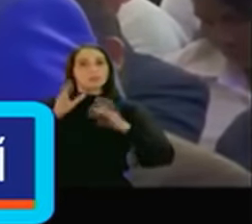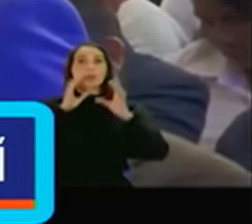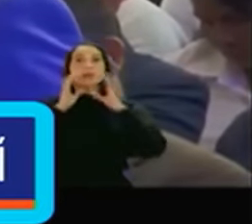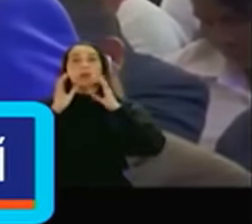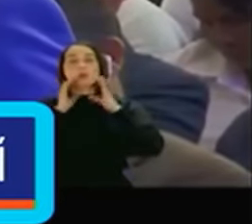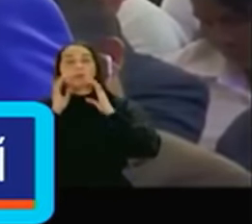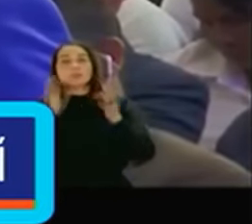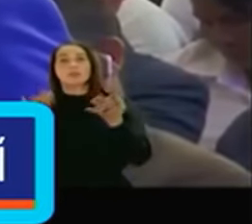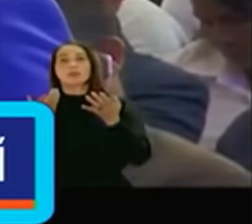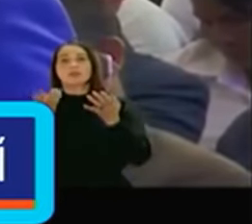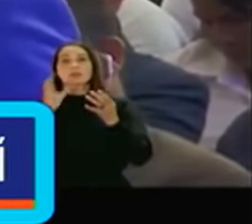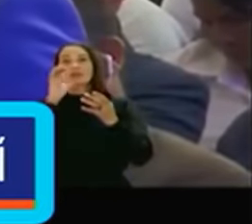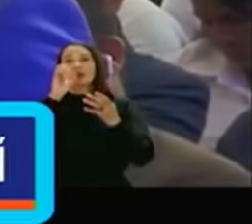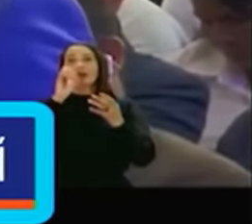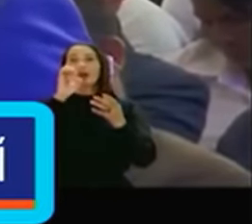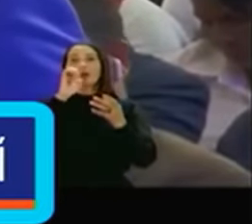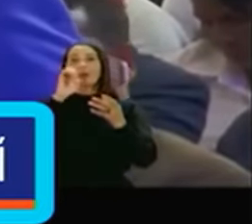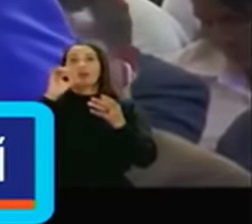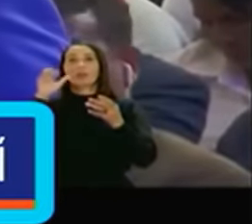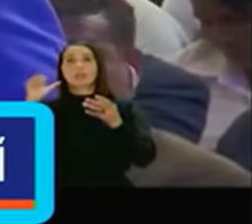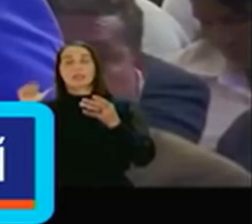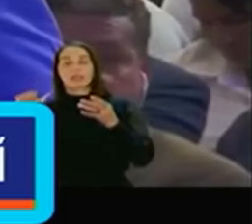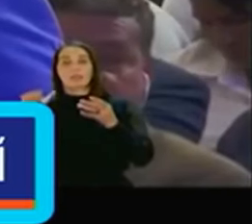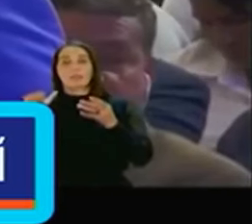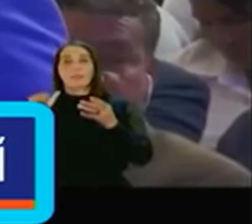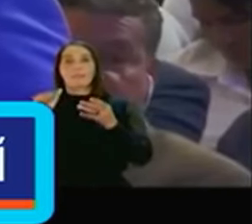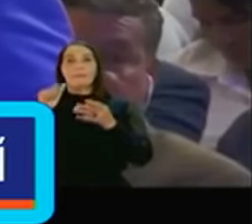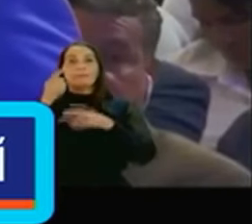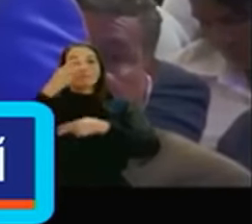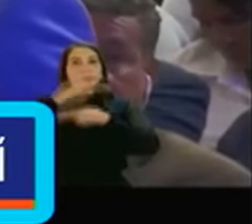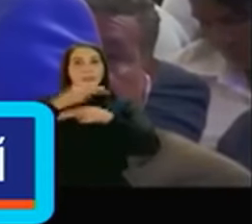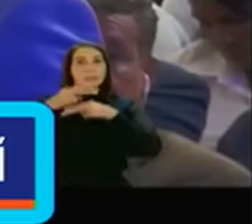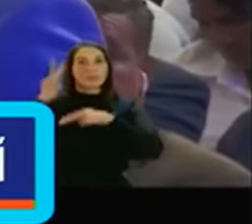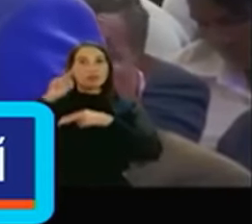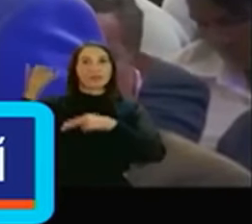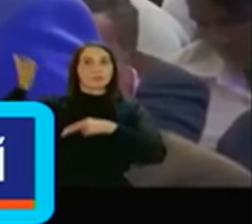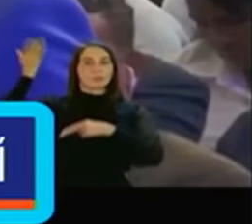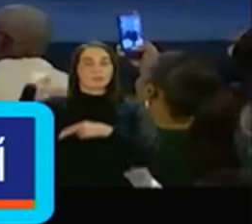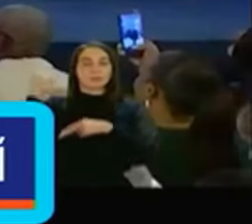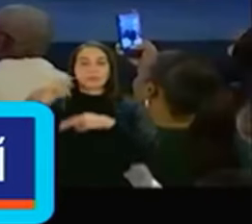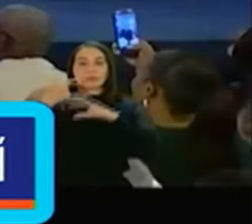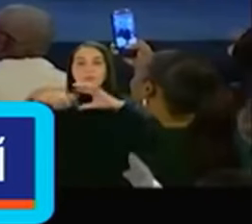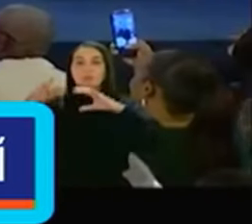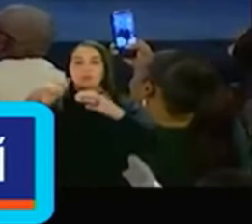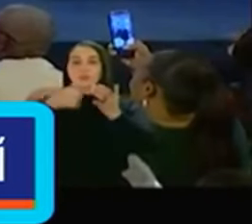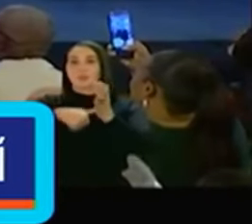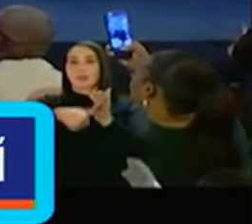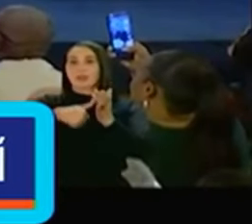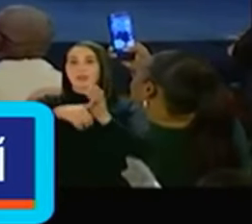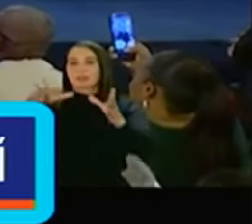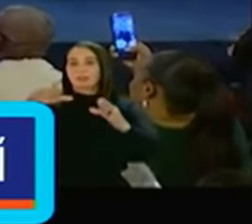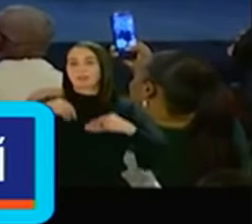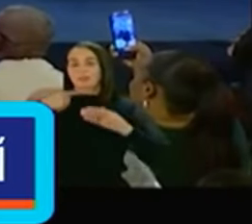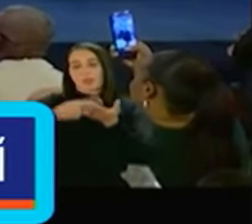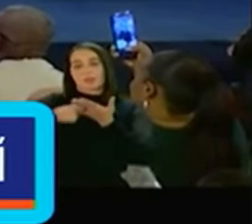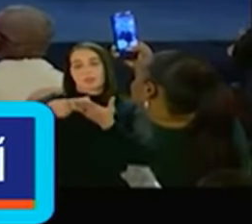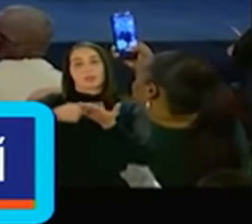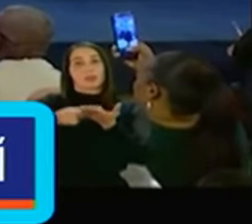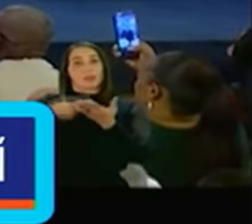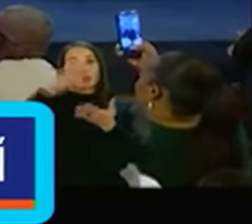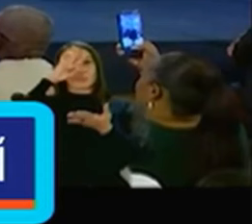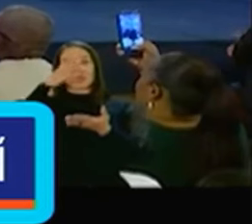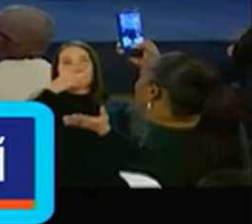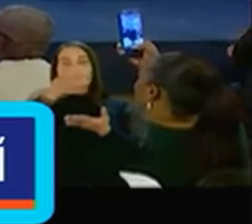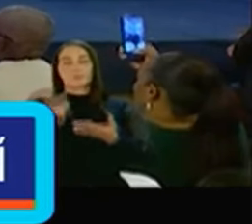comunicación o notificación de la OEA, dado que Haití el pasado viernes envió una carta a su secretario general informando que aceptaba el diálogo con la República